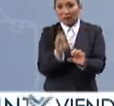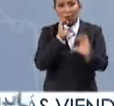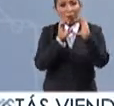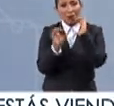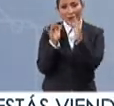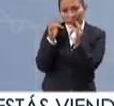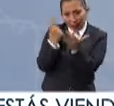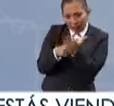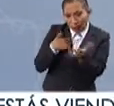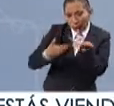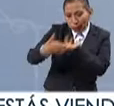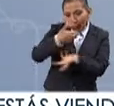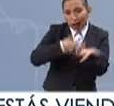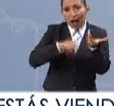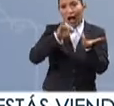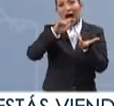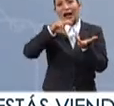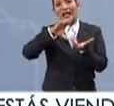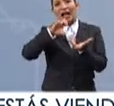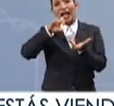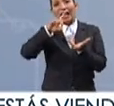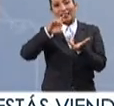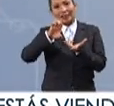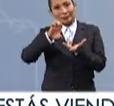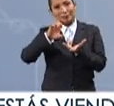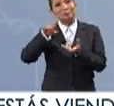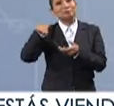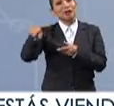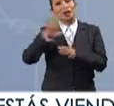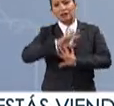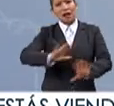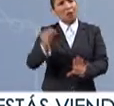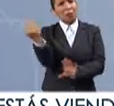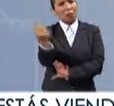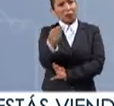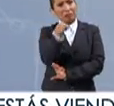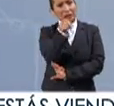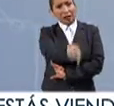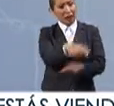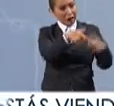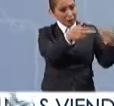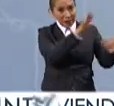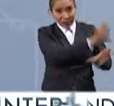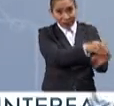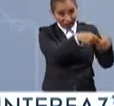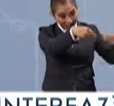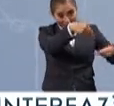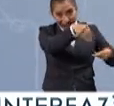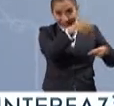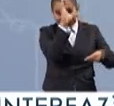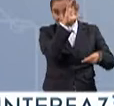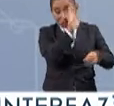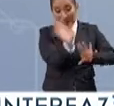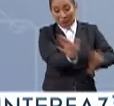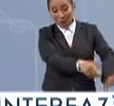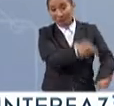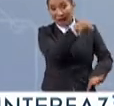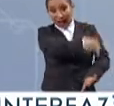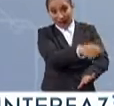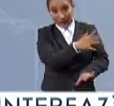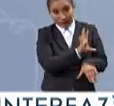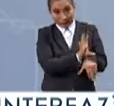comunicación interno como arkaitz donde hablar donde ya no necesariamente es la revista científica quién